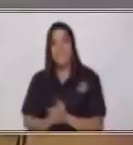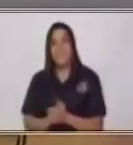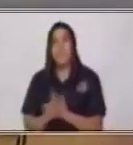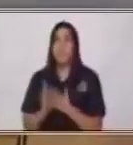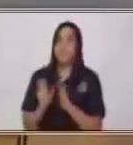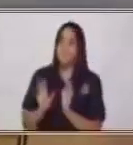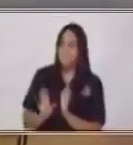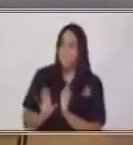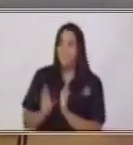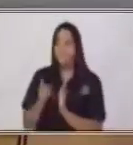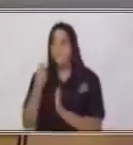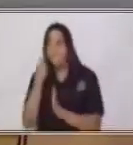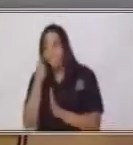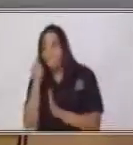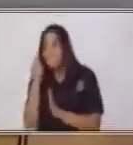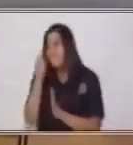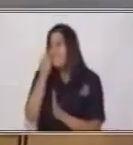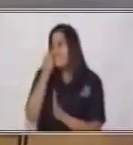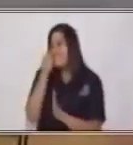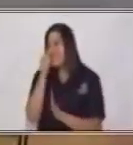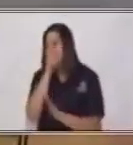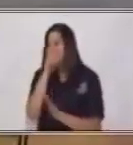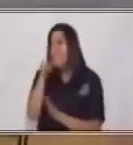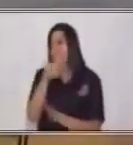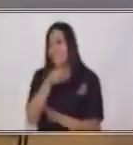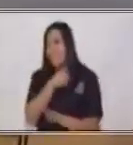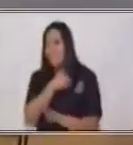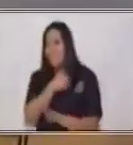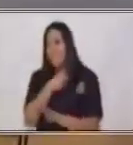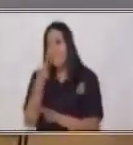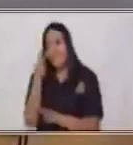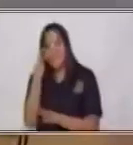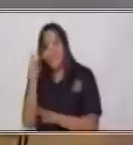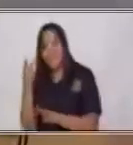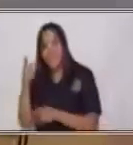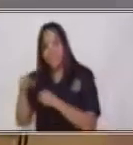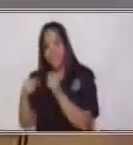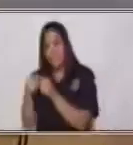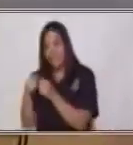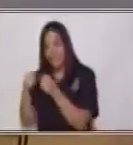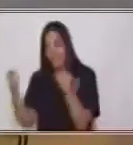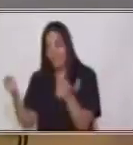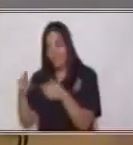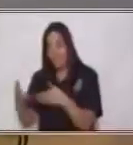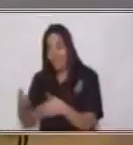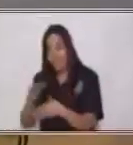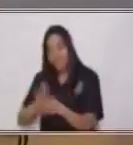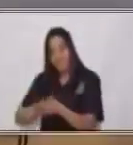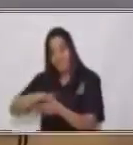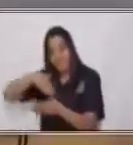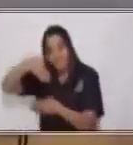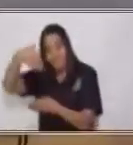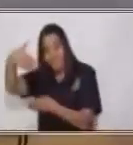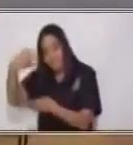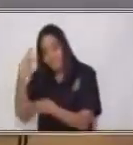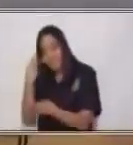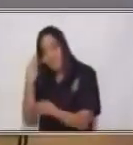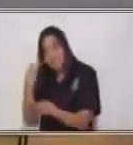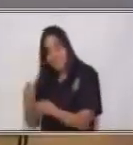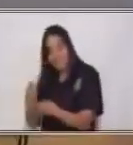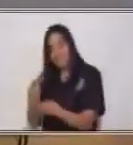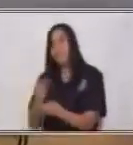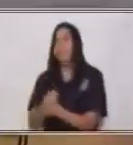para todos los curiosos que me están viendo en este momento, voy a destapar mi caja y vamos a ver qué hay